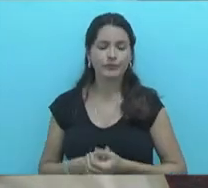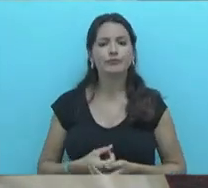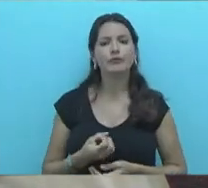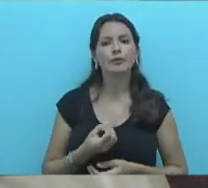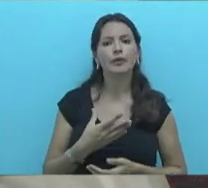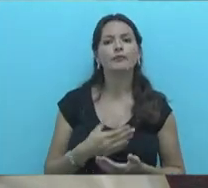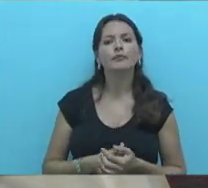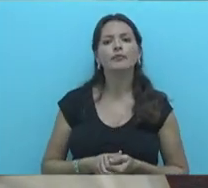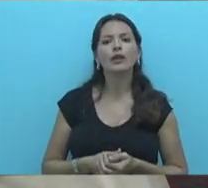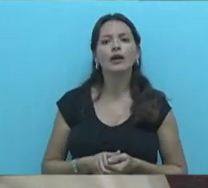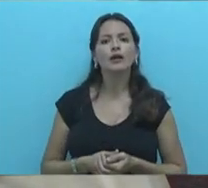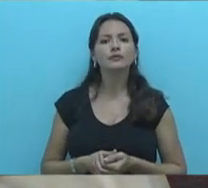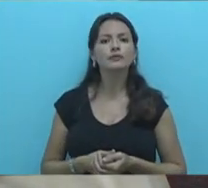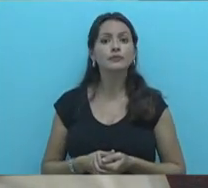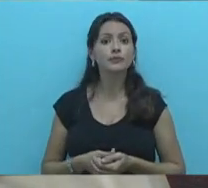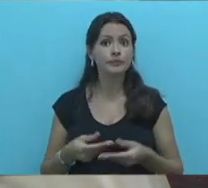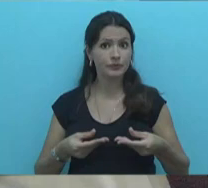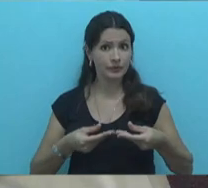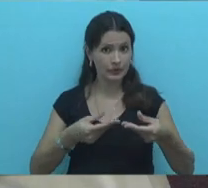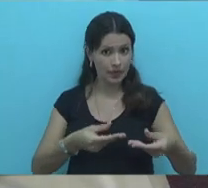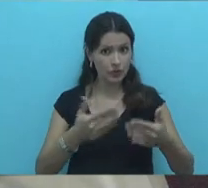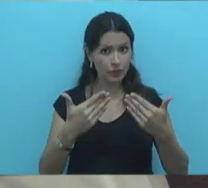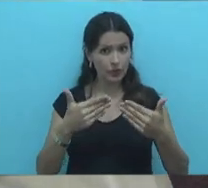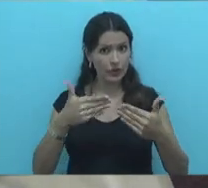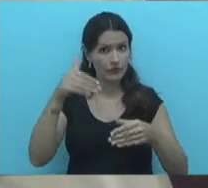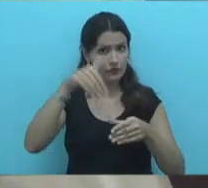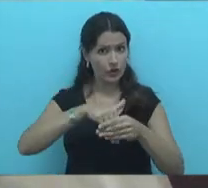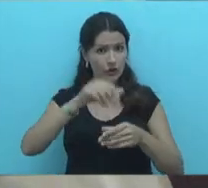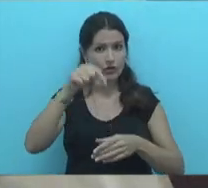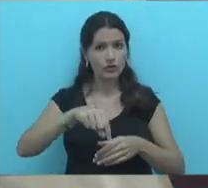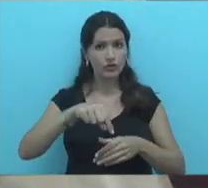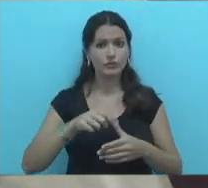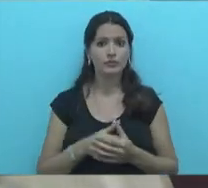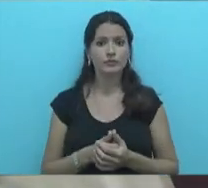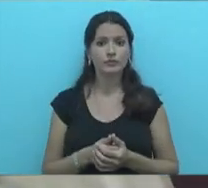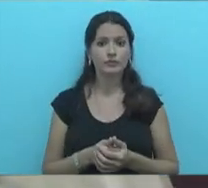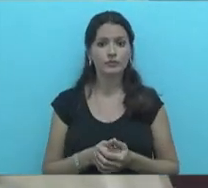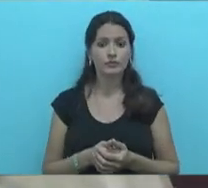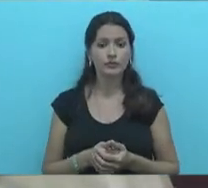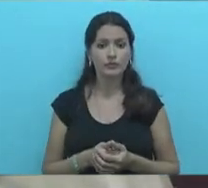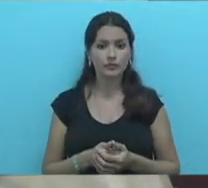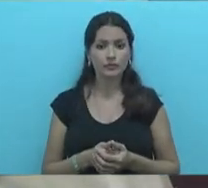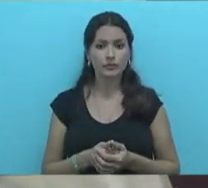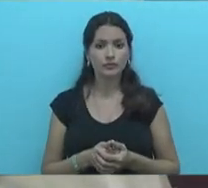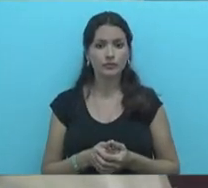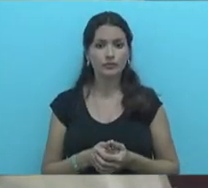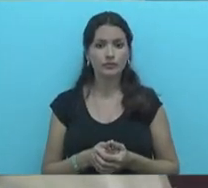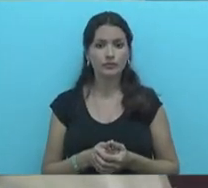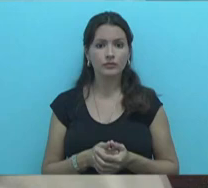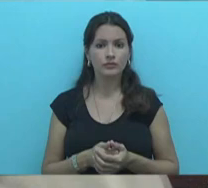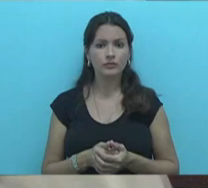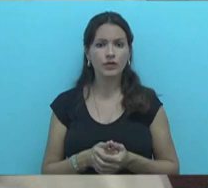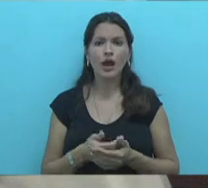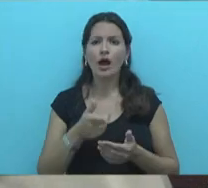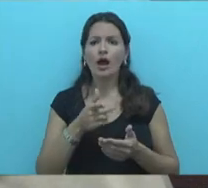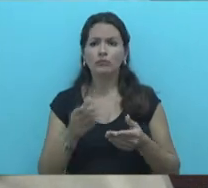y que sea reservado para su posterior tratamiento y que se adjunte a los proyectos en igual sentido, creo que el asunto